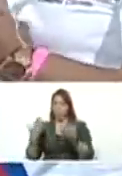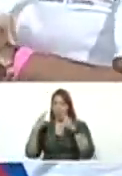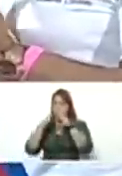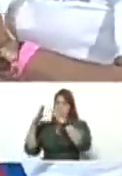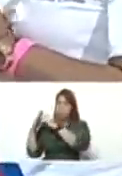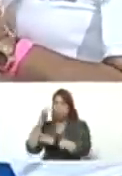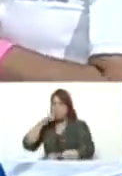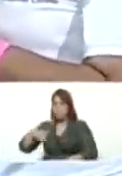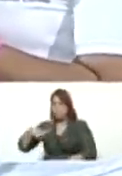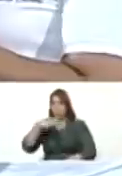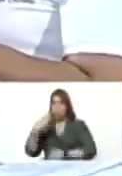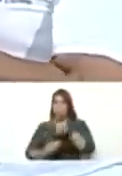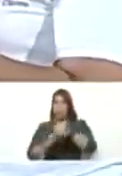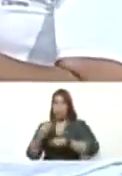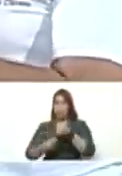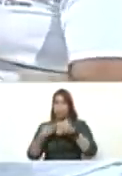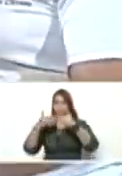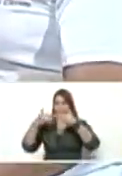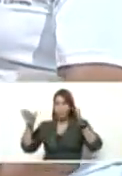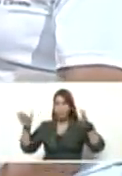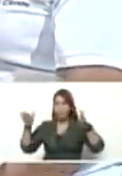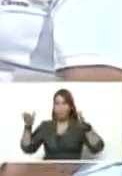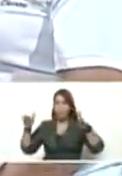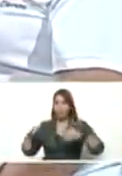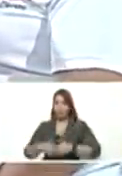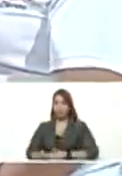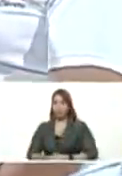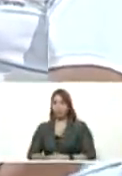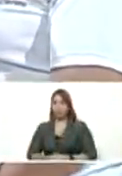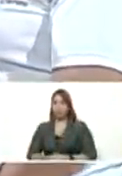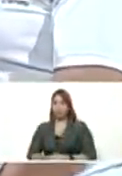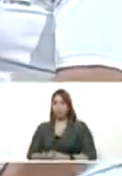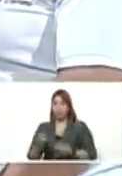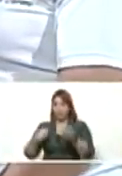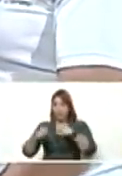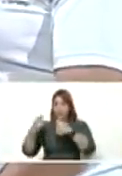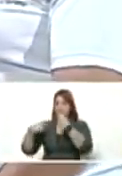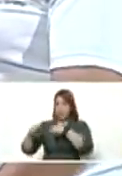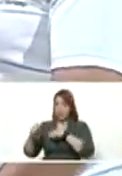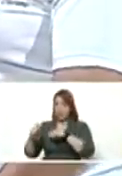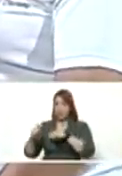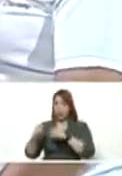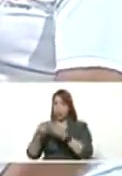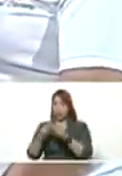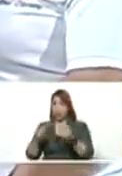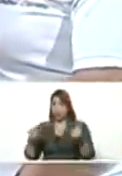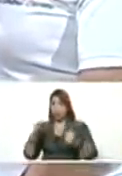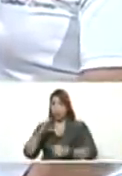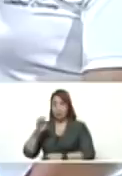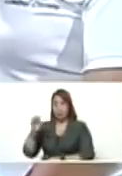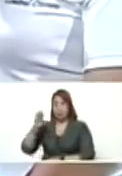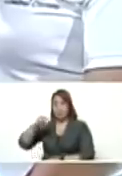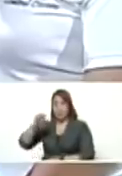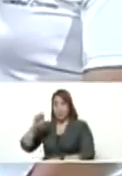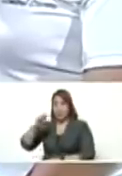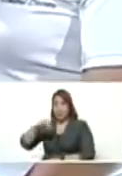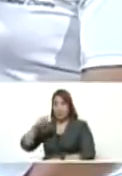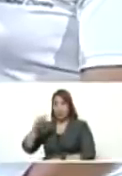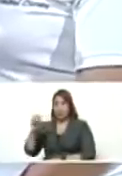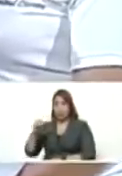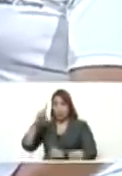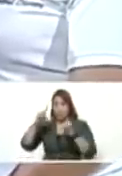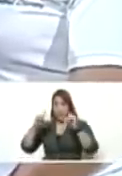pueblo. Hacemos cielo abierto también de venta de cemento a bajo costo para las comunidades